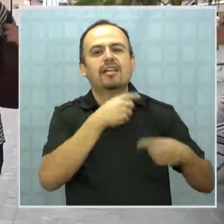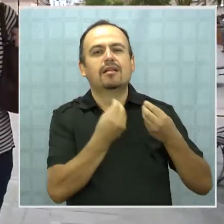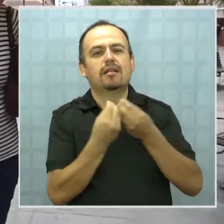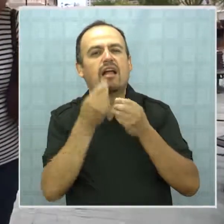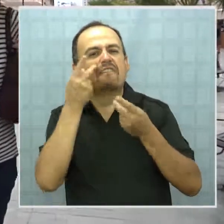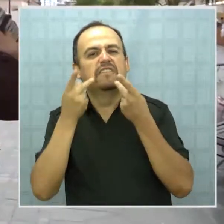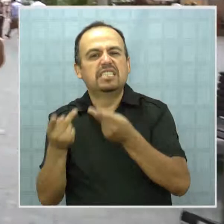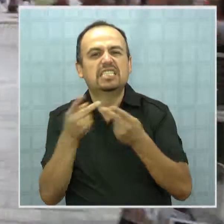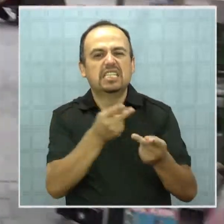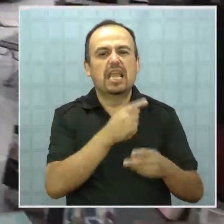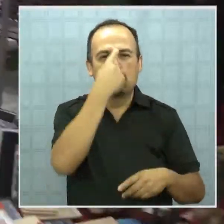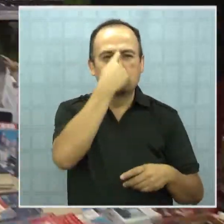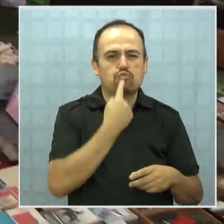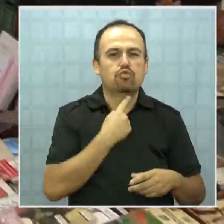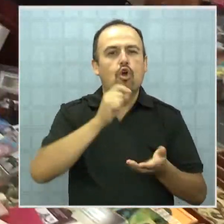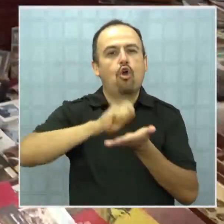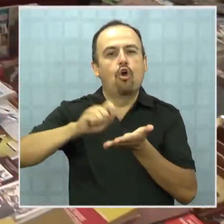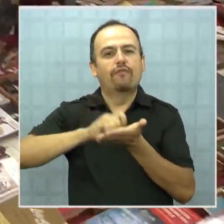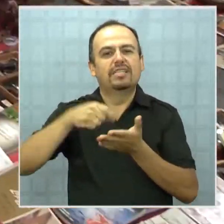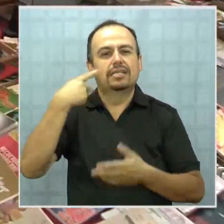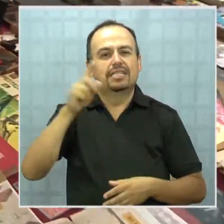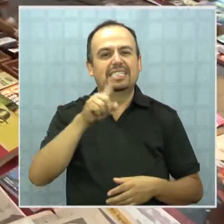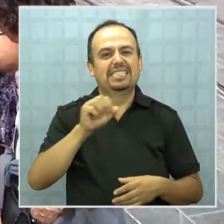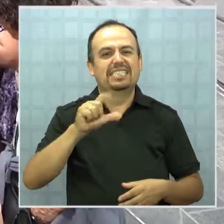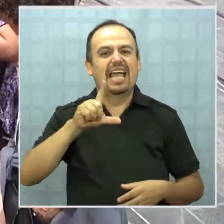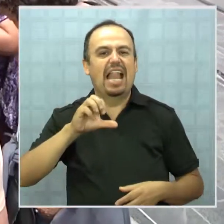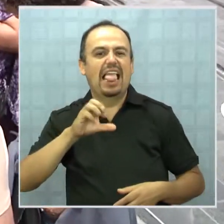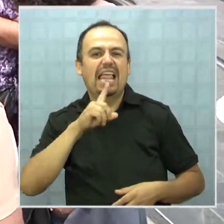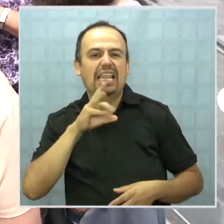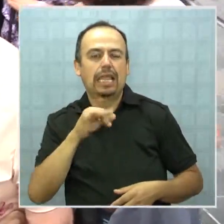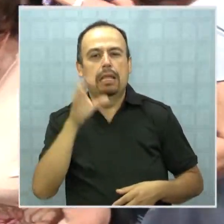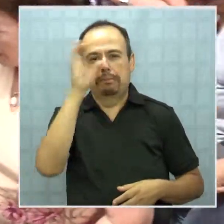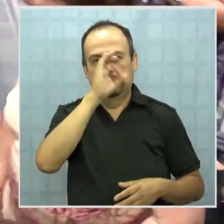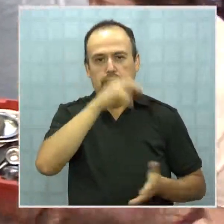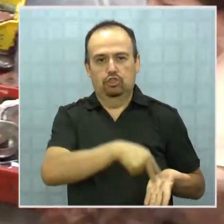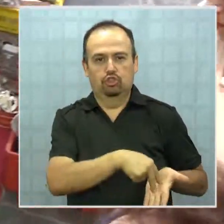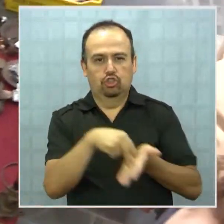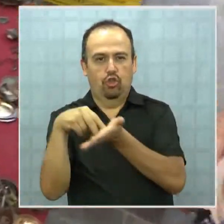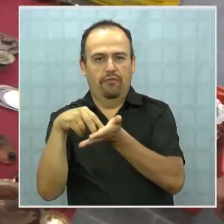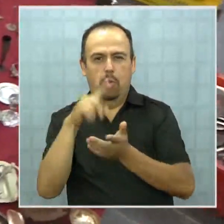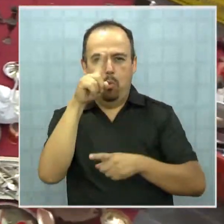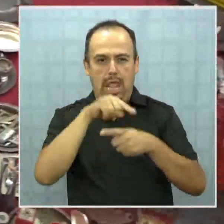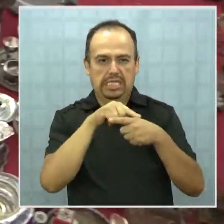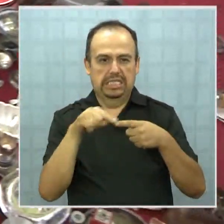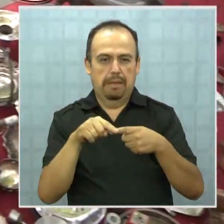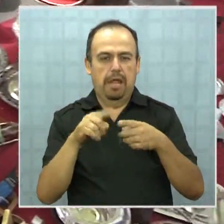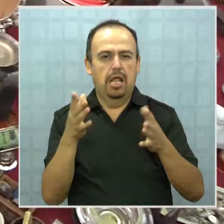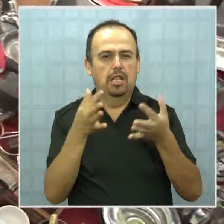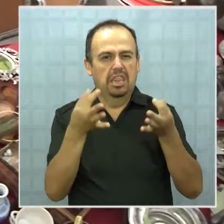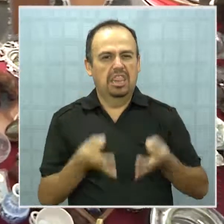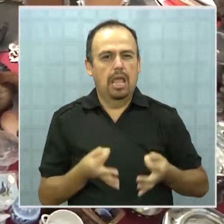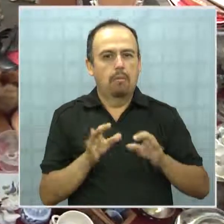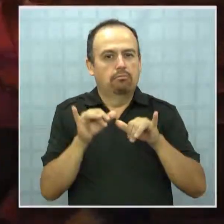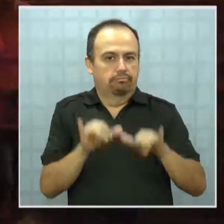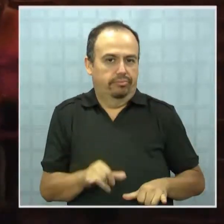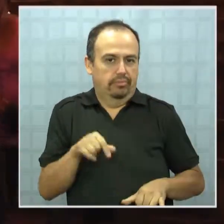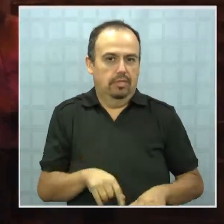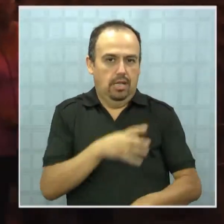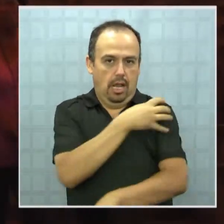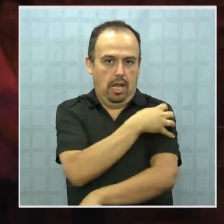y oficinas salitreras más paseos a la zona franca en el lapso de una semana tiempo total que permanecerán en la